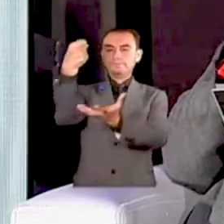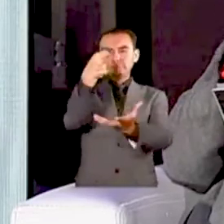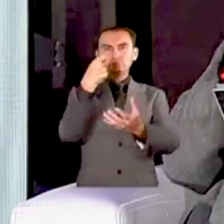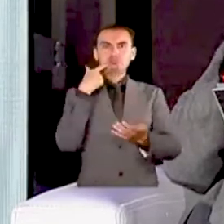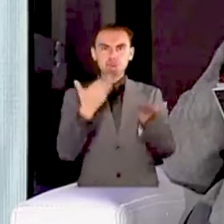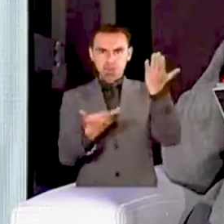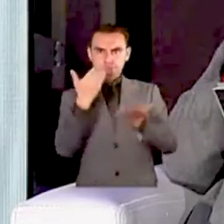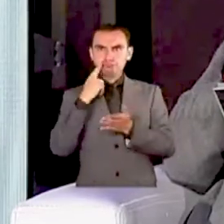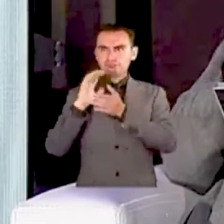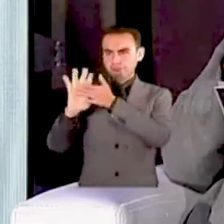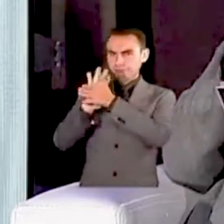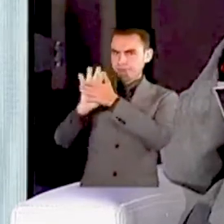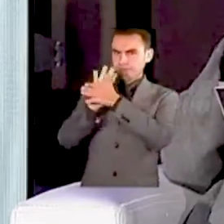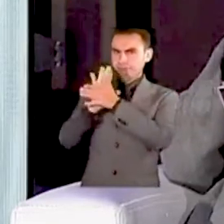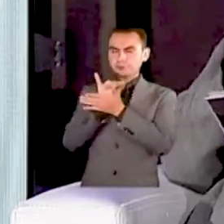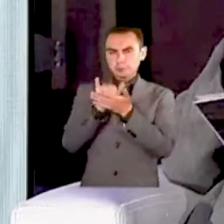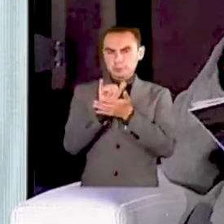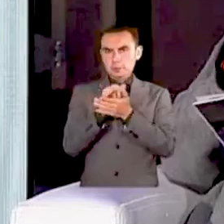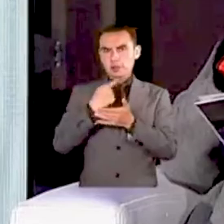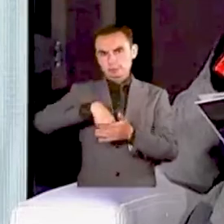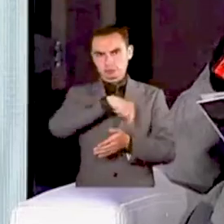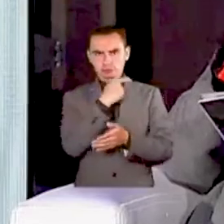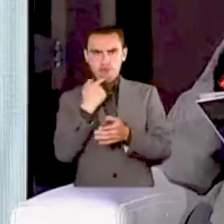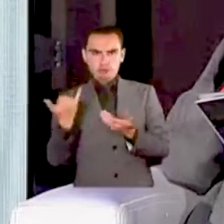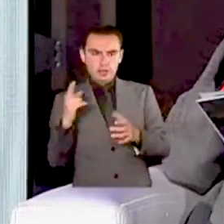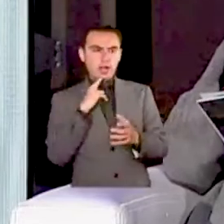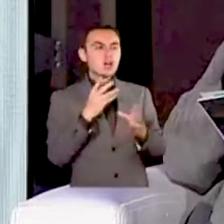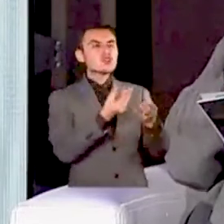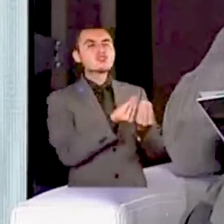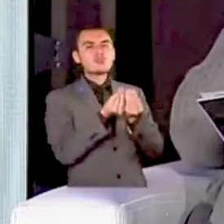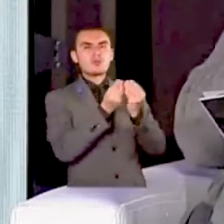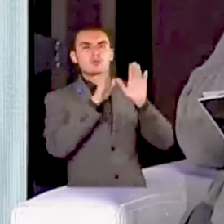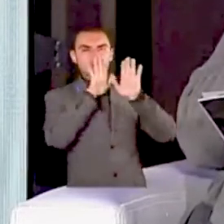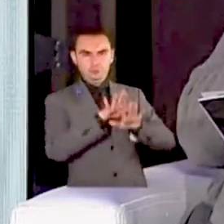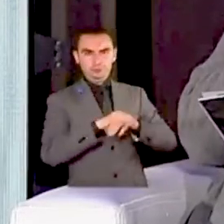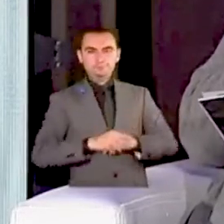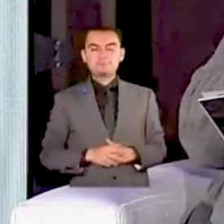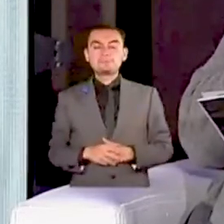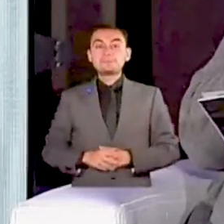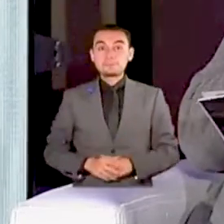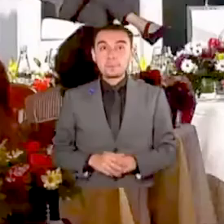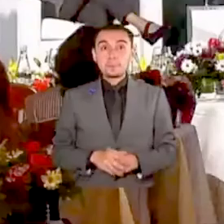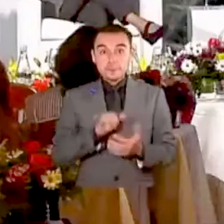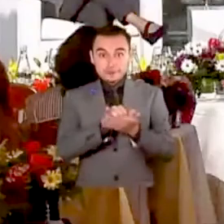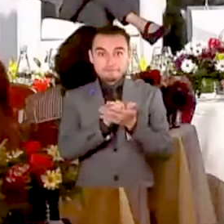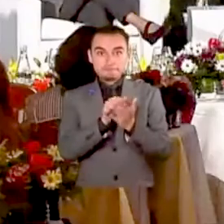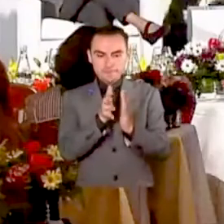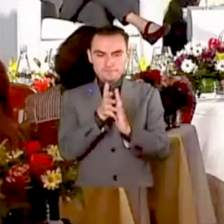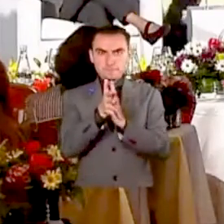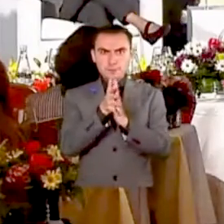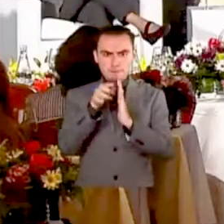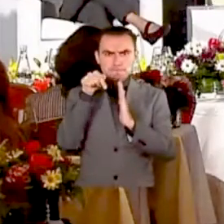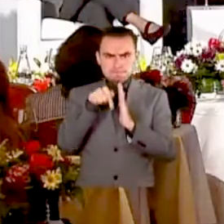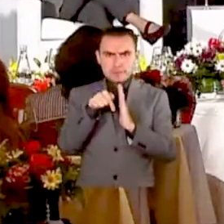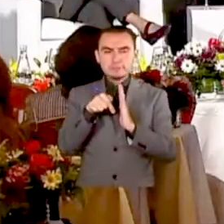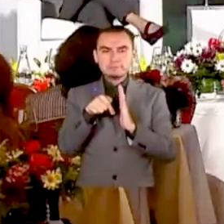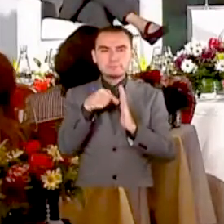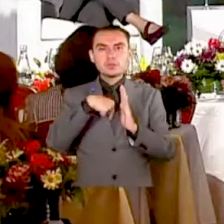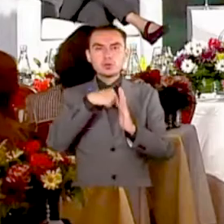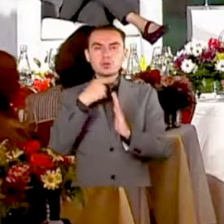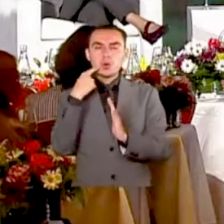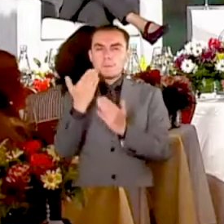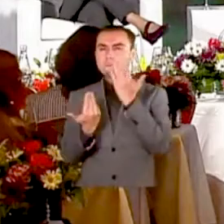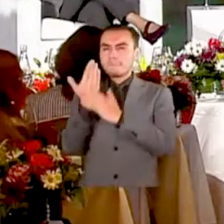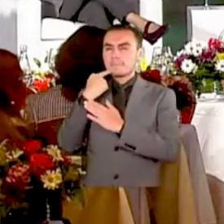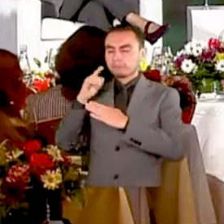de acuerdo con un reporte que tenemos del Comité CEPAE. Y a partir de esa información, entonces empezamos a actuar con una